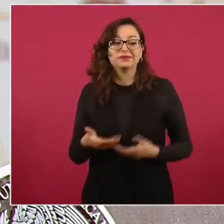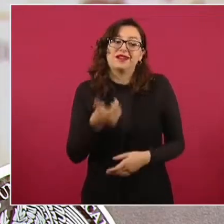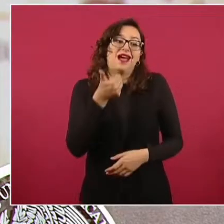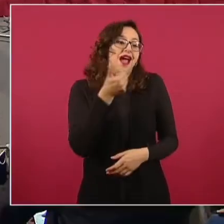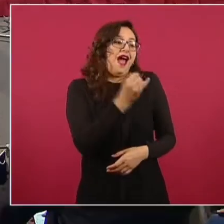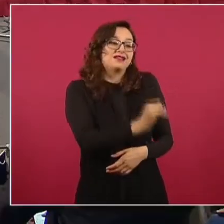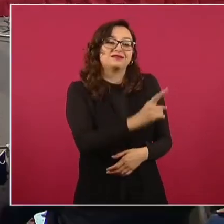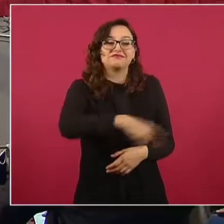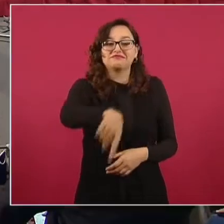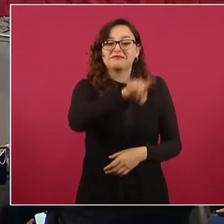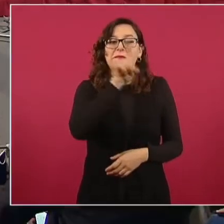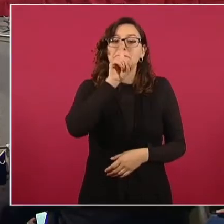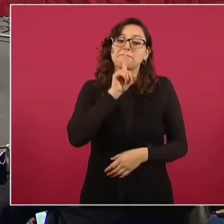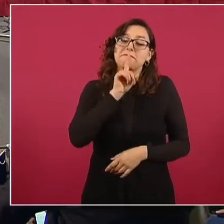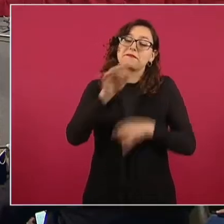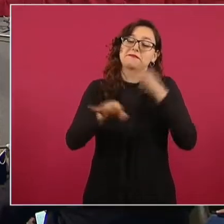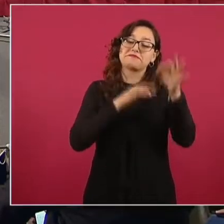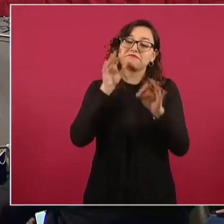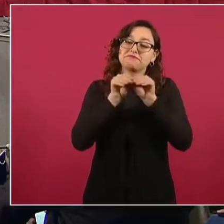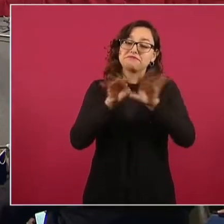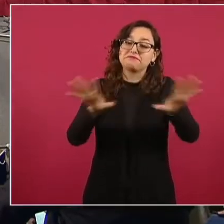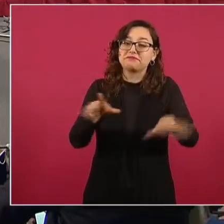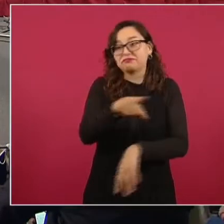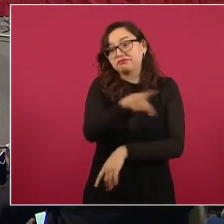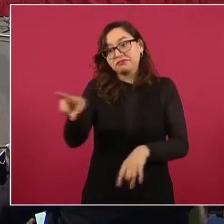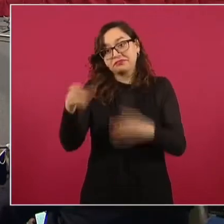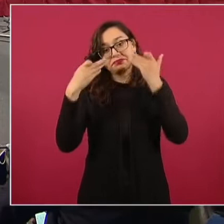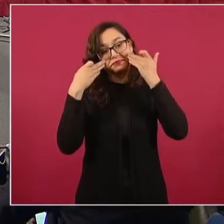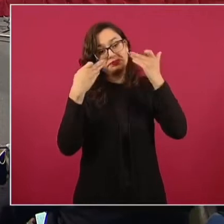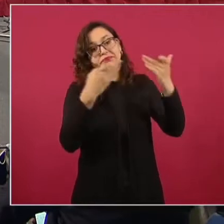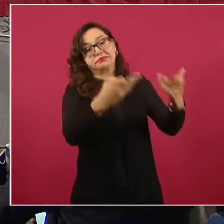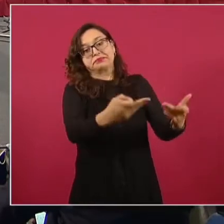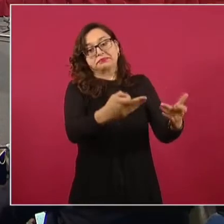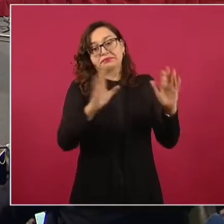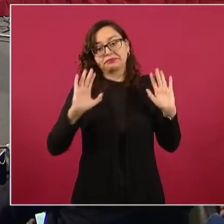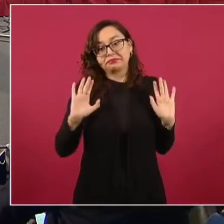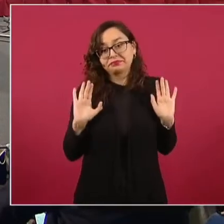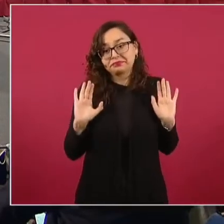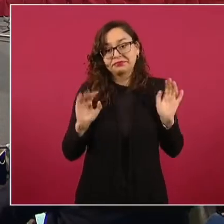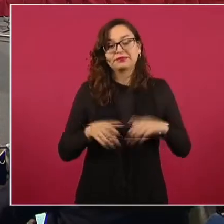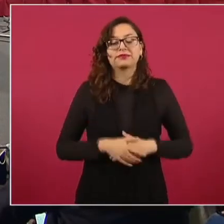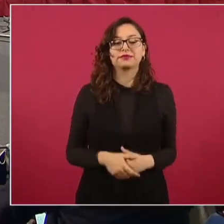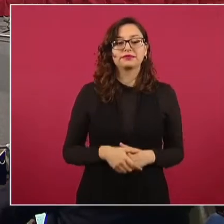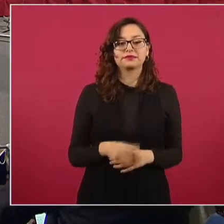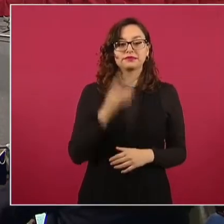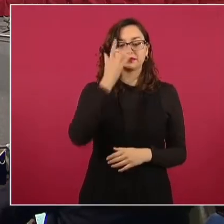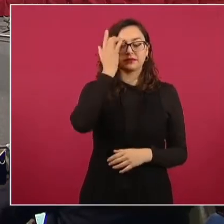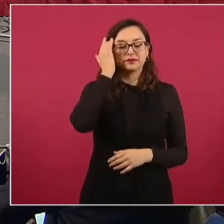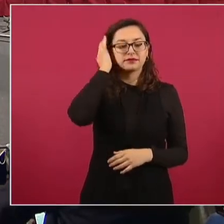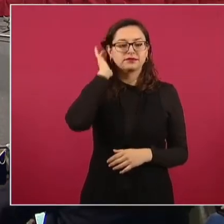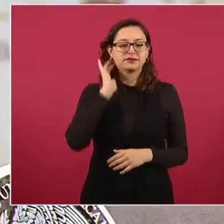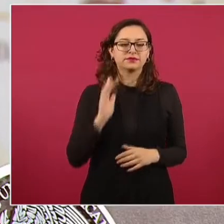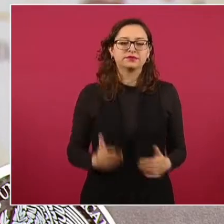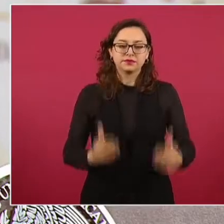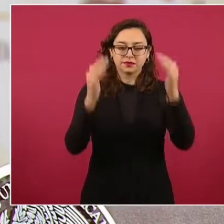usted juzgue. Así que vamos con la siguiente. El economista del ITAM